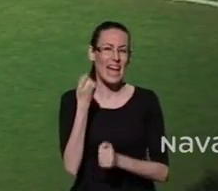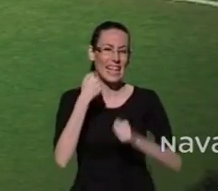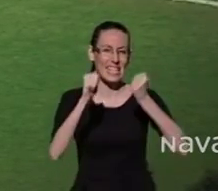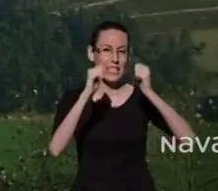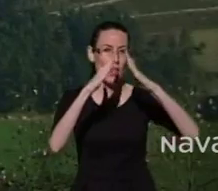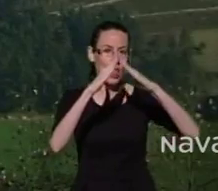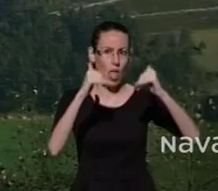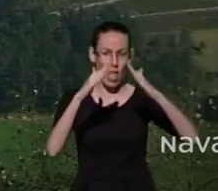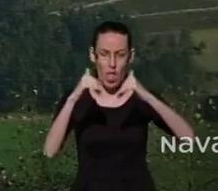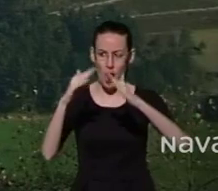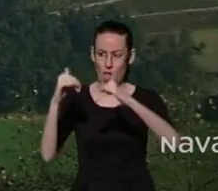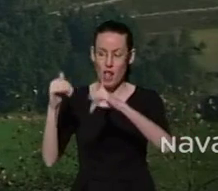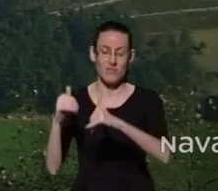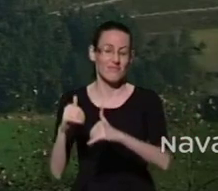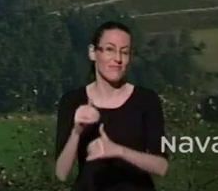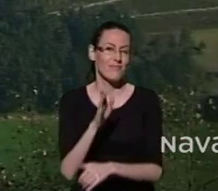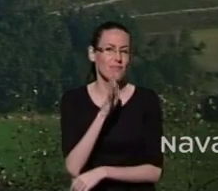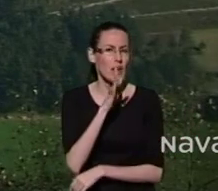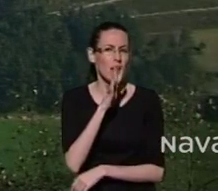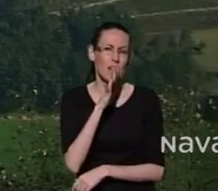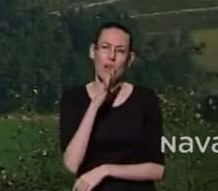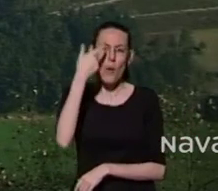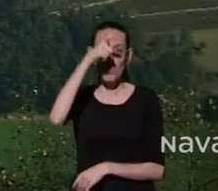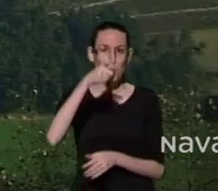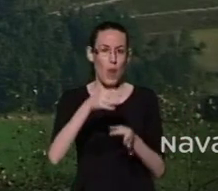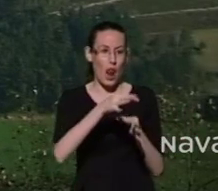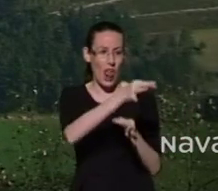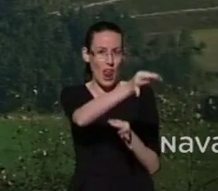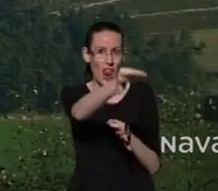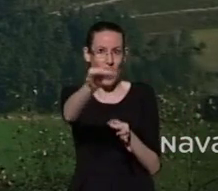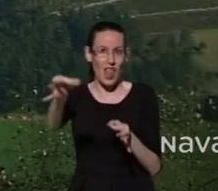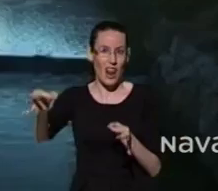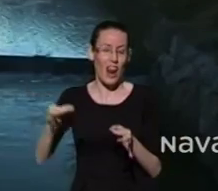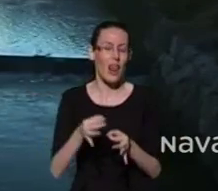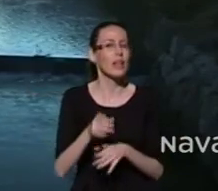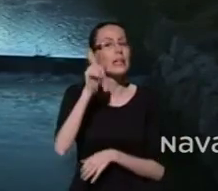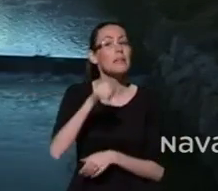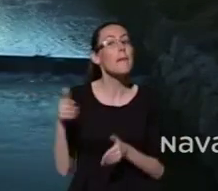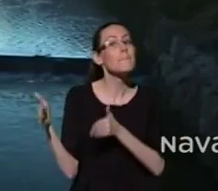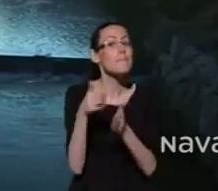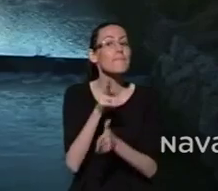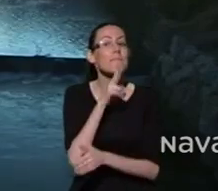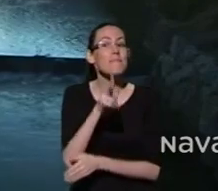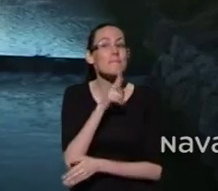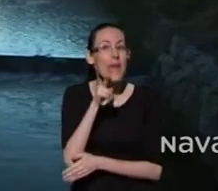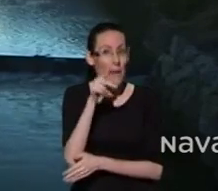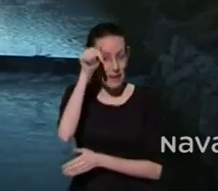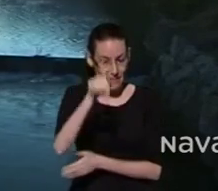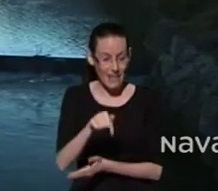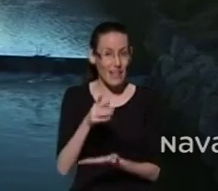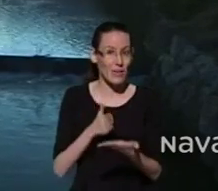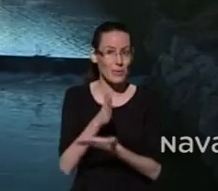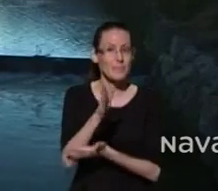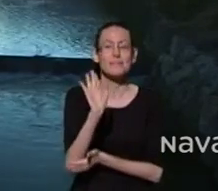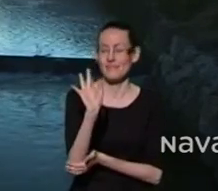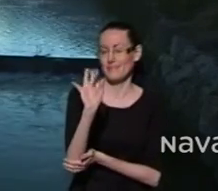Entonces, además, es un pueblo que tiene extensión. Y por aquí pasa también la Vía Verde. Pasa la Vía Verde, que fue como un tren que